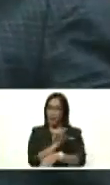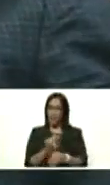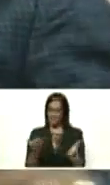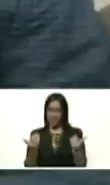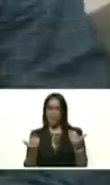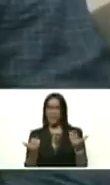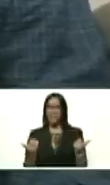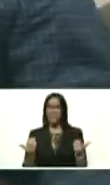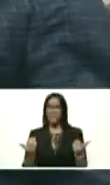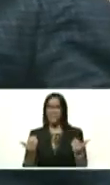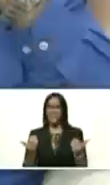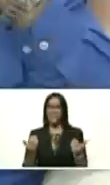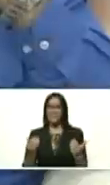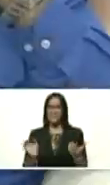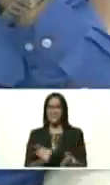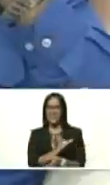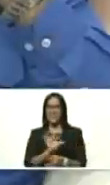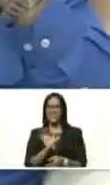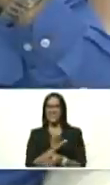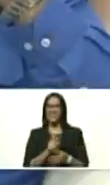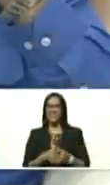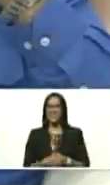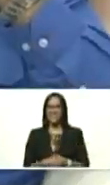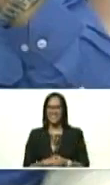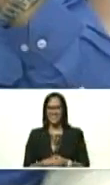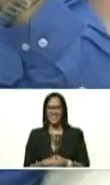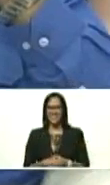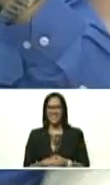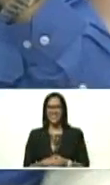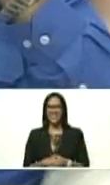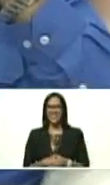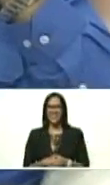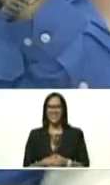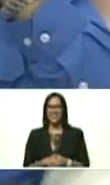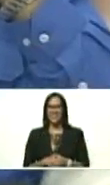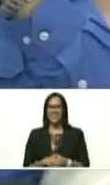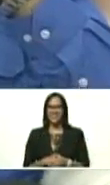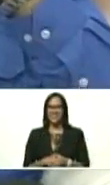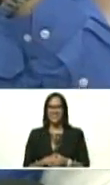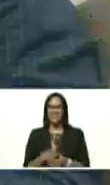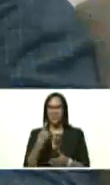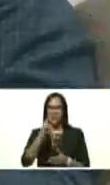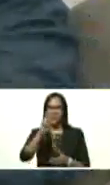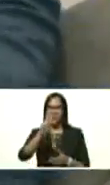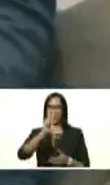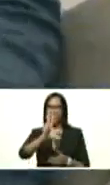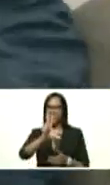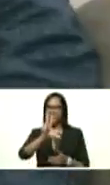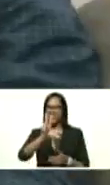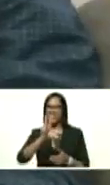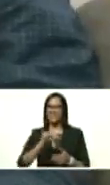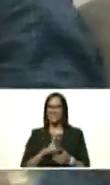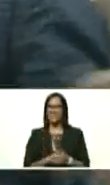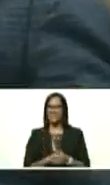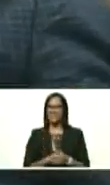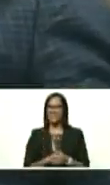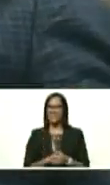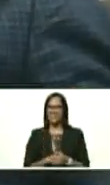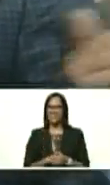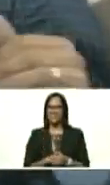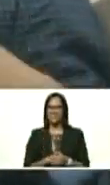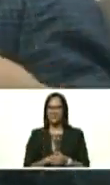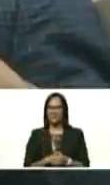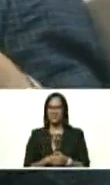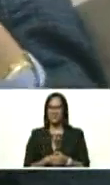cantámela. Dale, dale. Voy a cantar un pedacito ahí de... Voy a cantar un pedacito de... Un